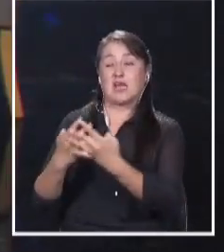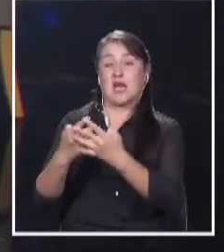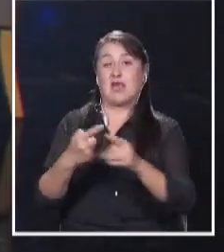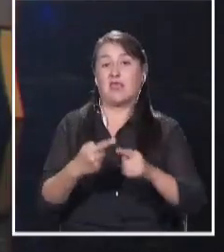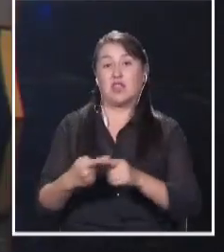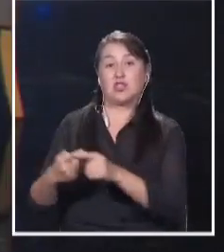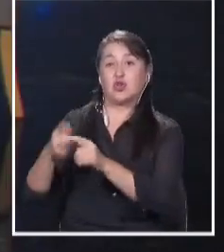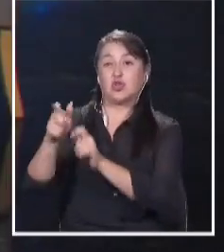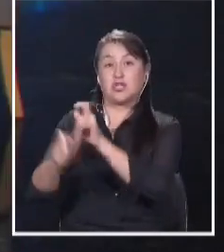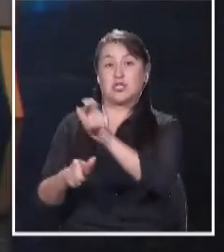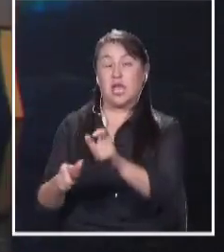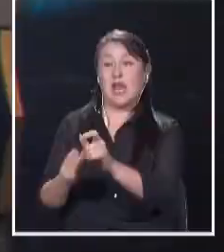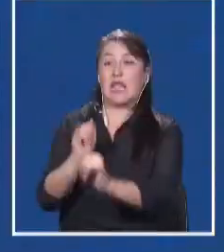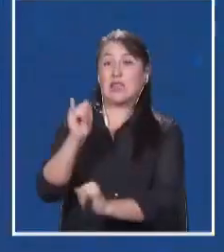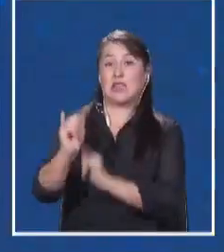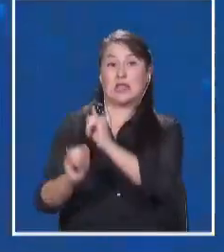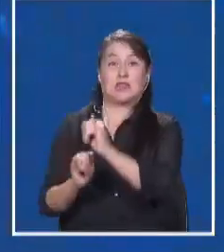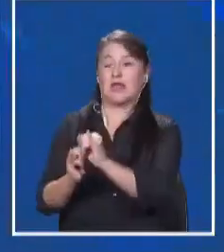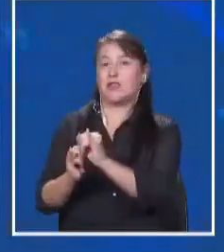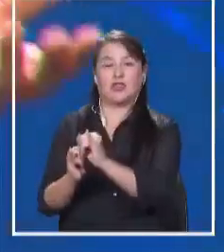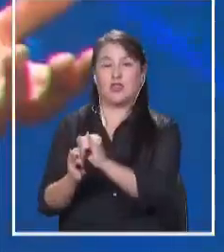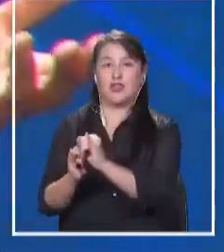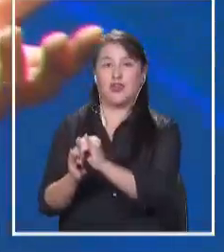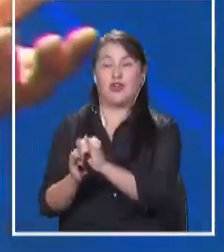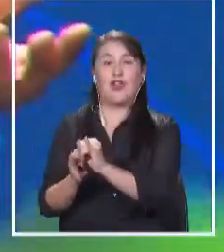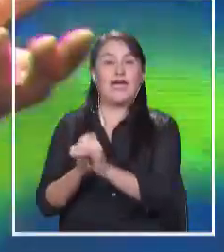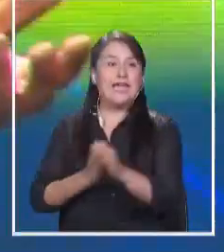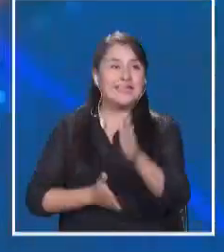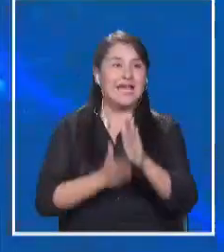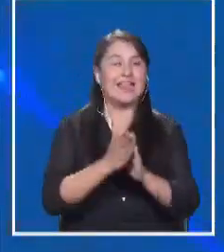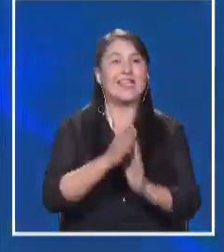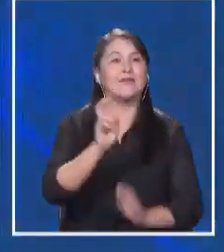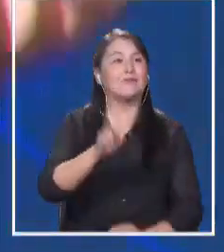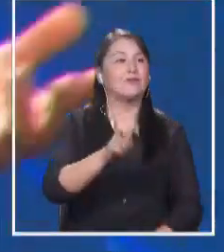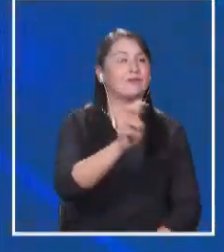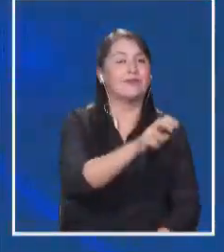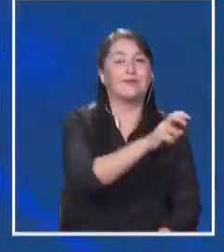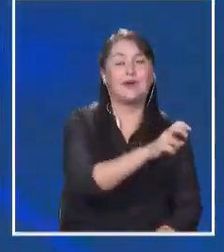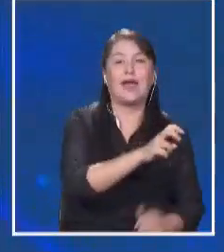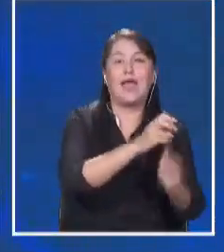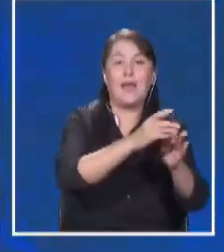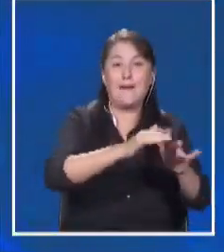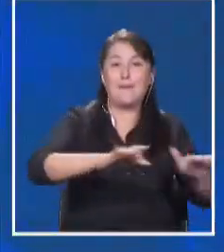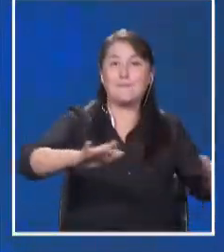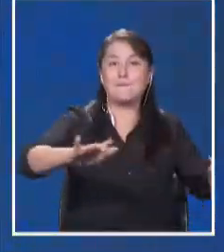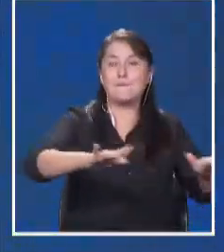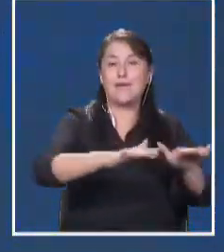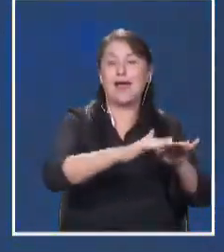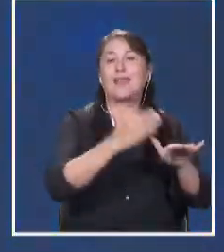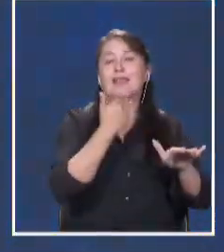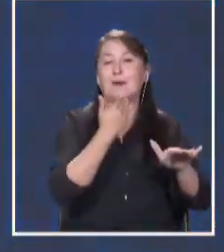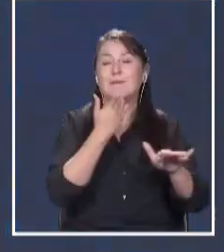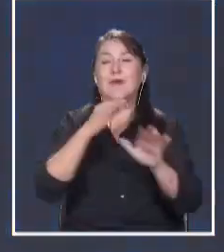mundo virtual, y salir a explorar, salir a conocer el mar y este mundo maravilloso. Gracias.